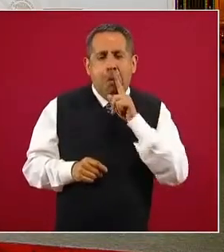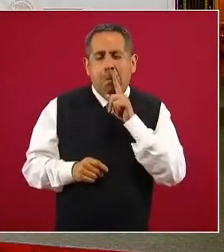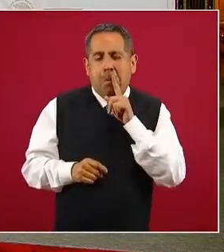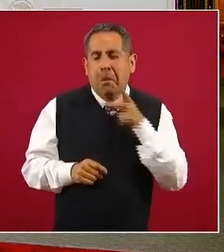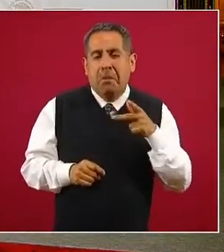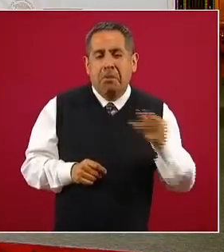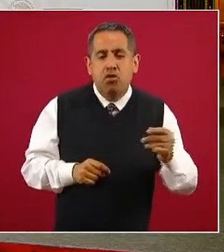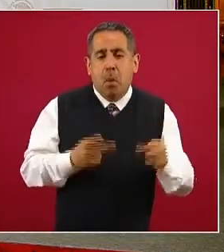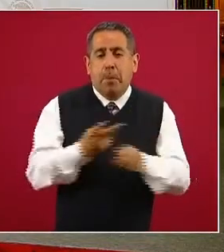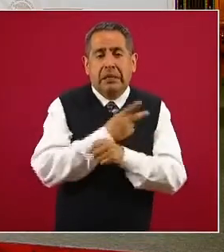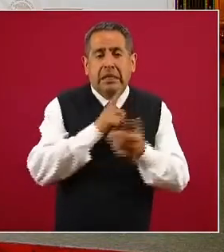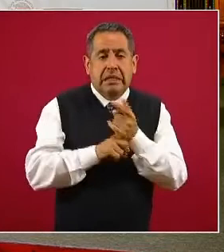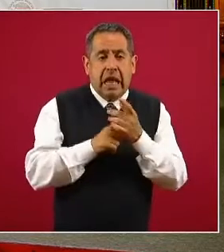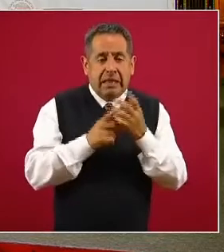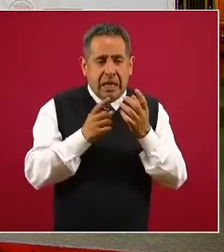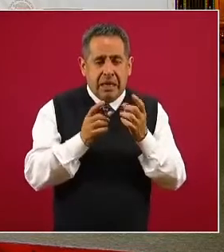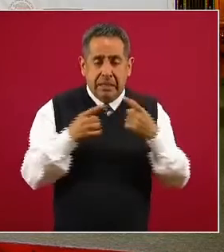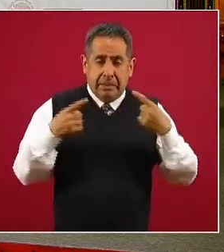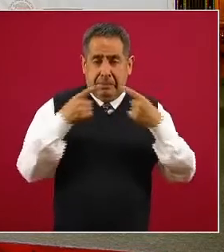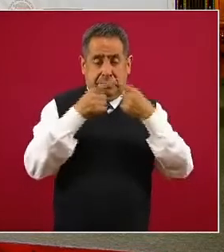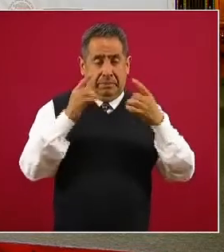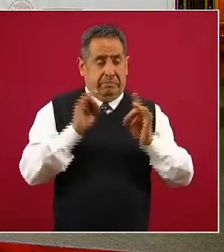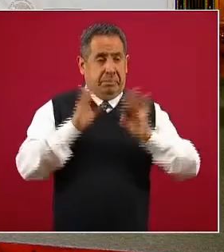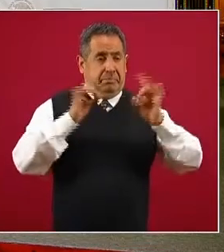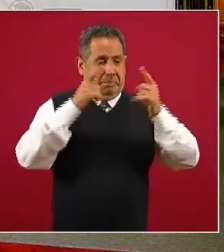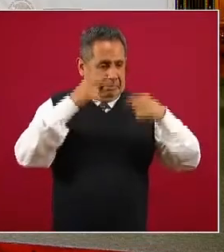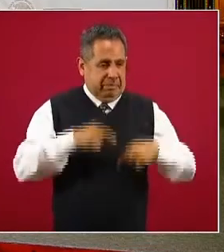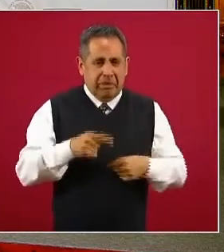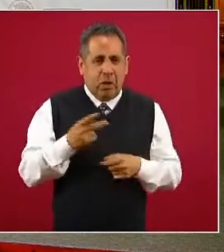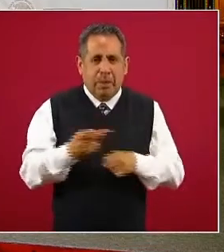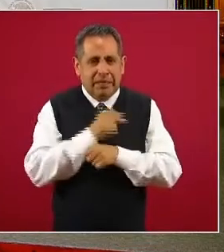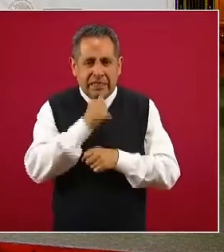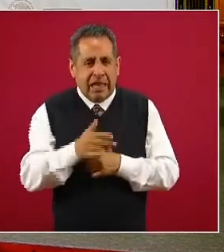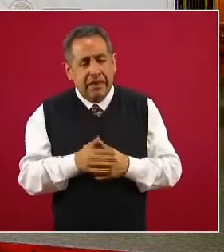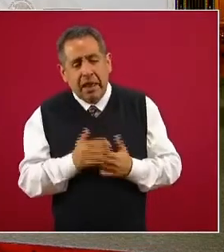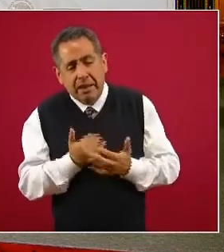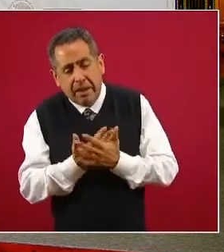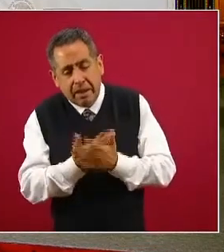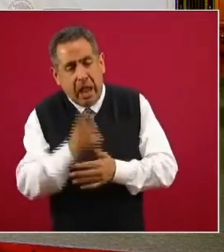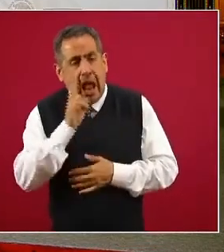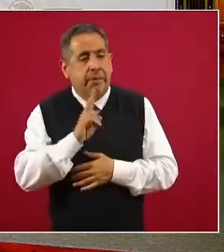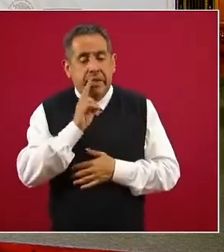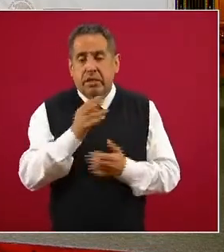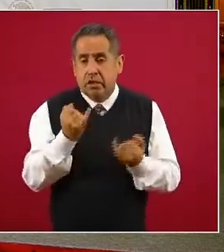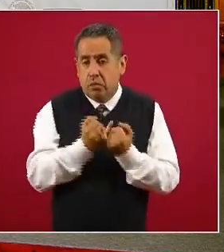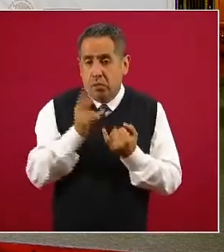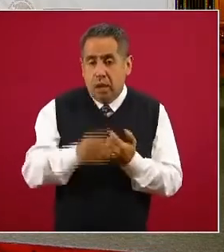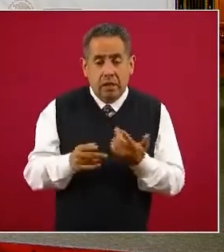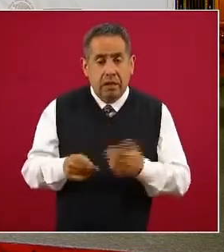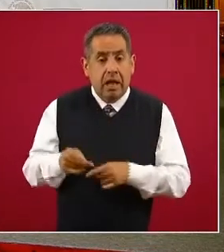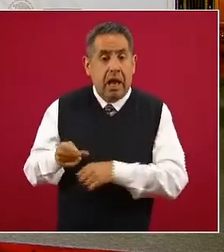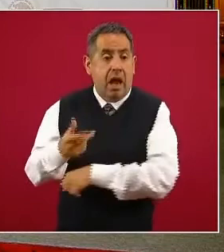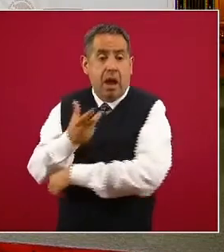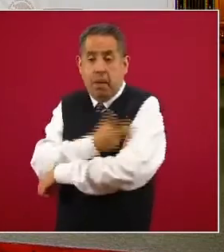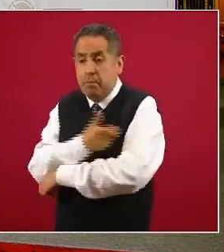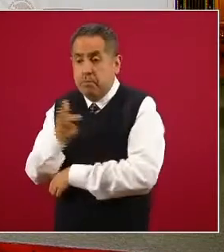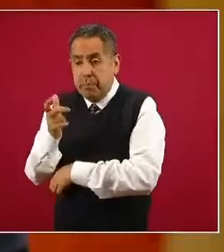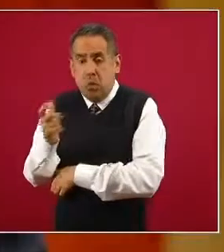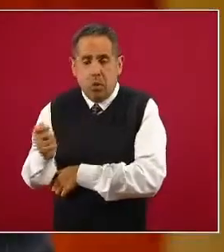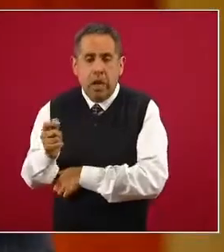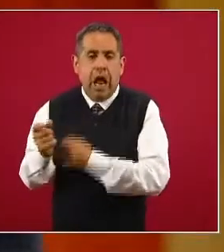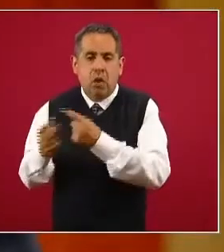no produce generalmente reacciones en el sitio de inyección y se espera que en general las vacunas pueden causar cierta